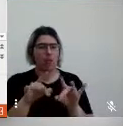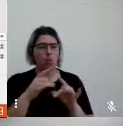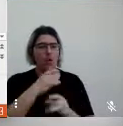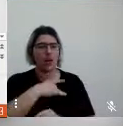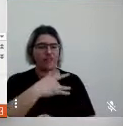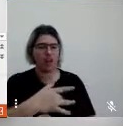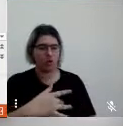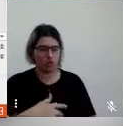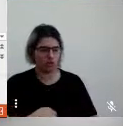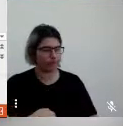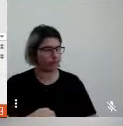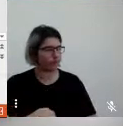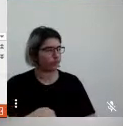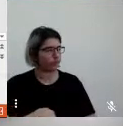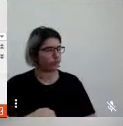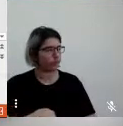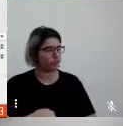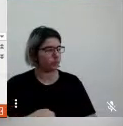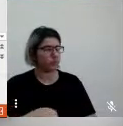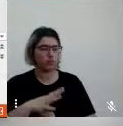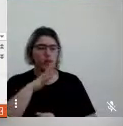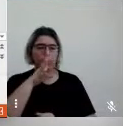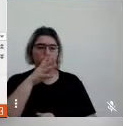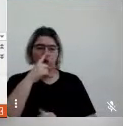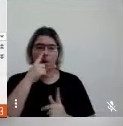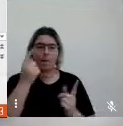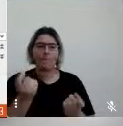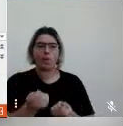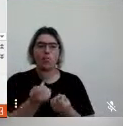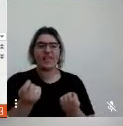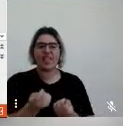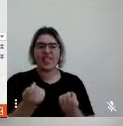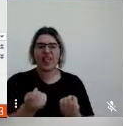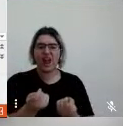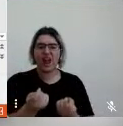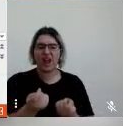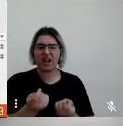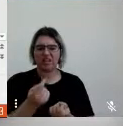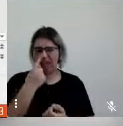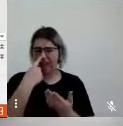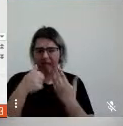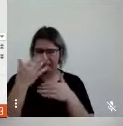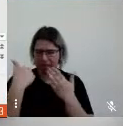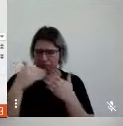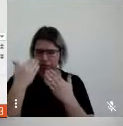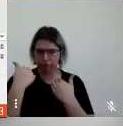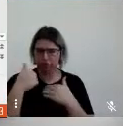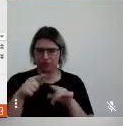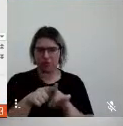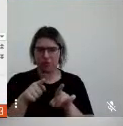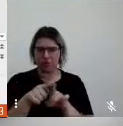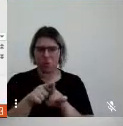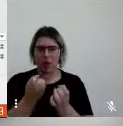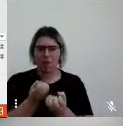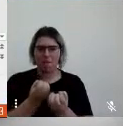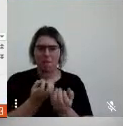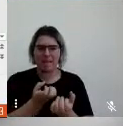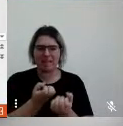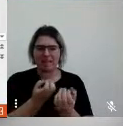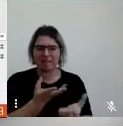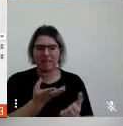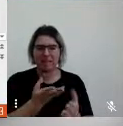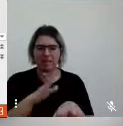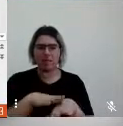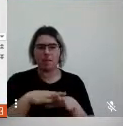mesa. Porque la publicidad desde hace muchos años nos han estado lanzando mensajes de que para empezar bien al